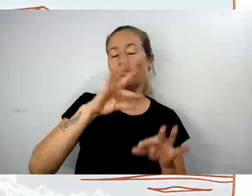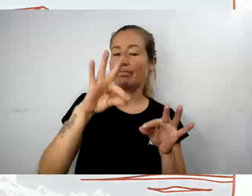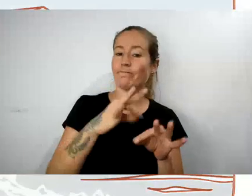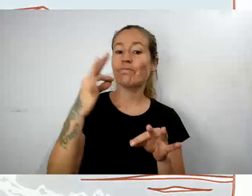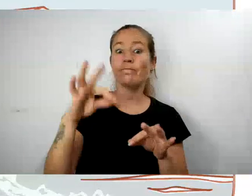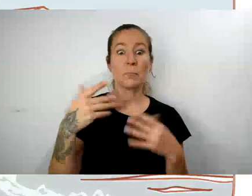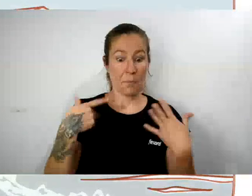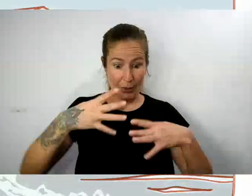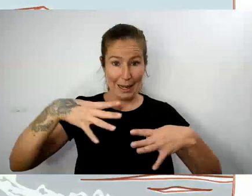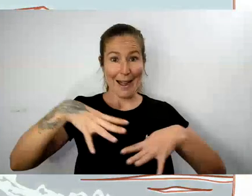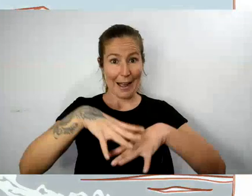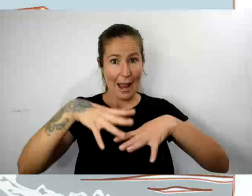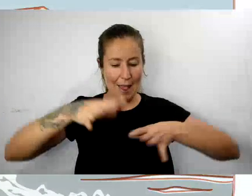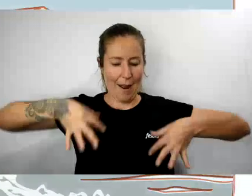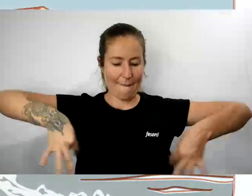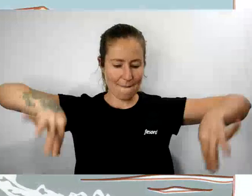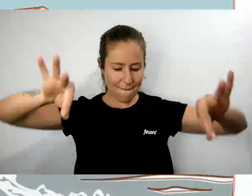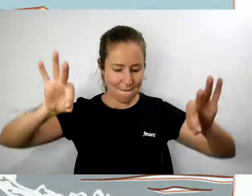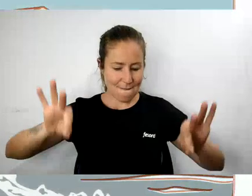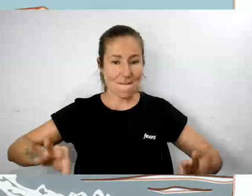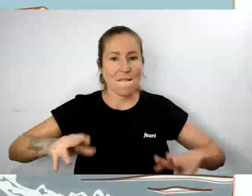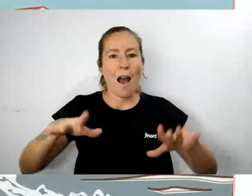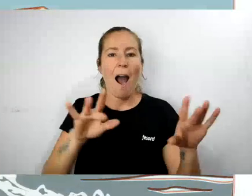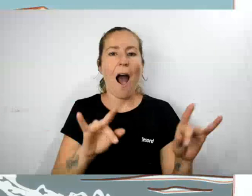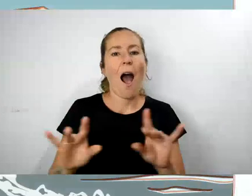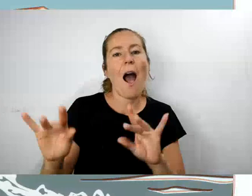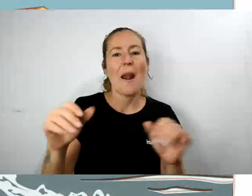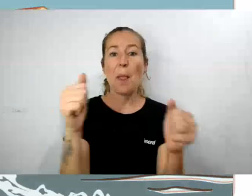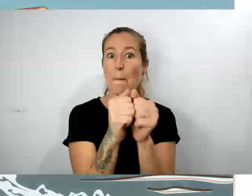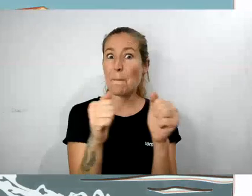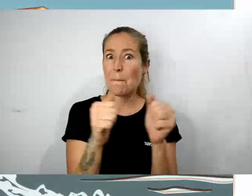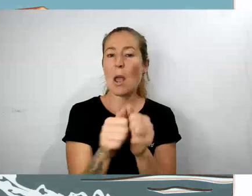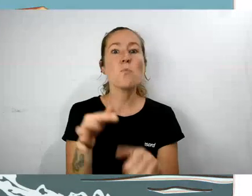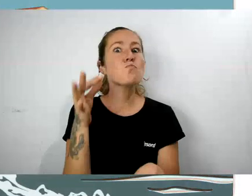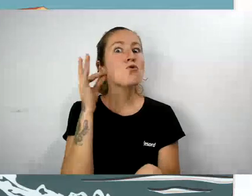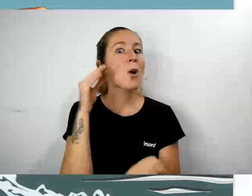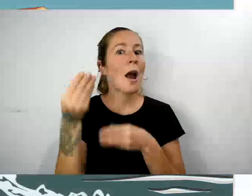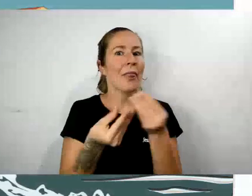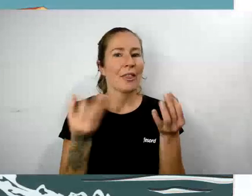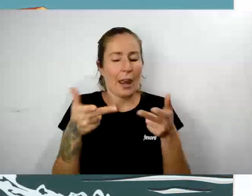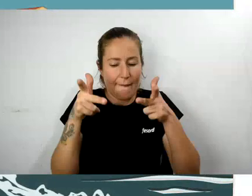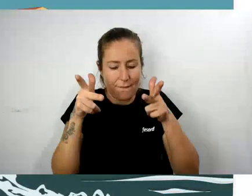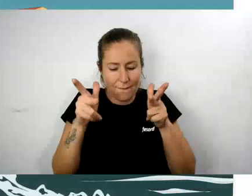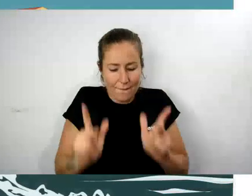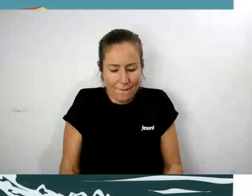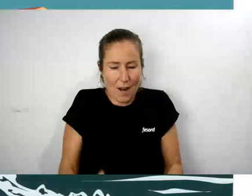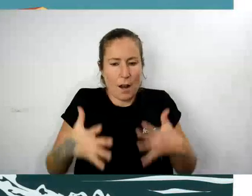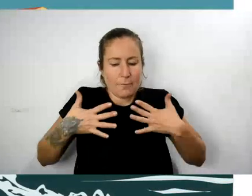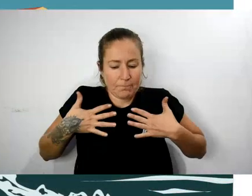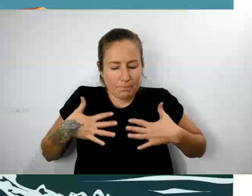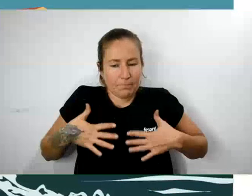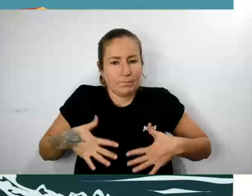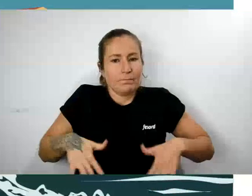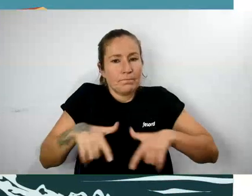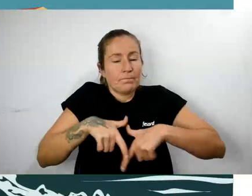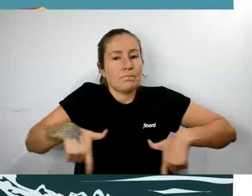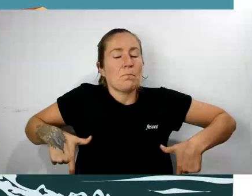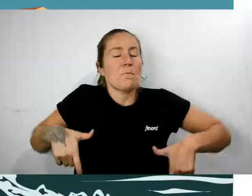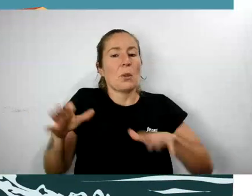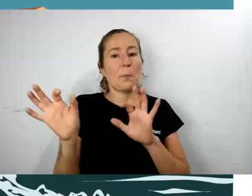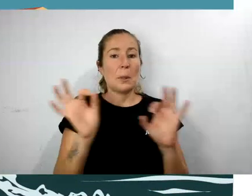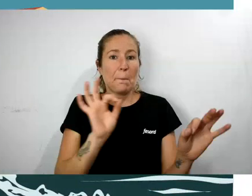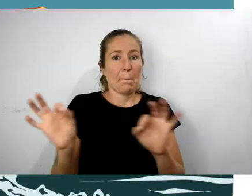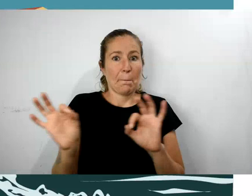Extendidas las redes en la arena y las piedras, las mujeres se sentaban con sus cestos de esparto y sus delantales a apretar las mallas, a